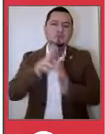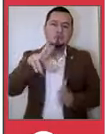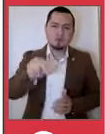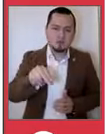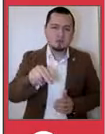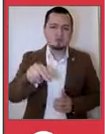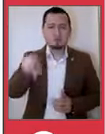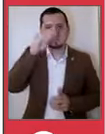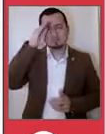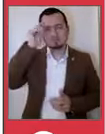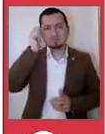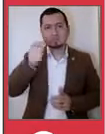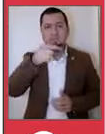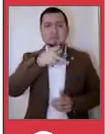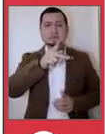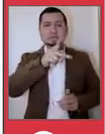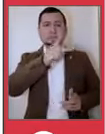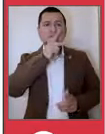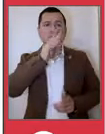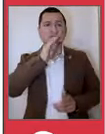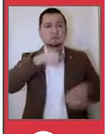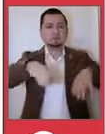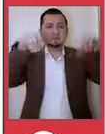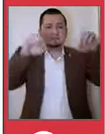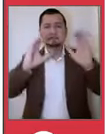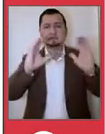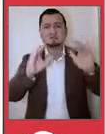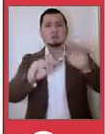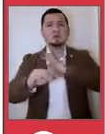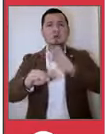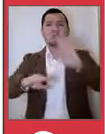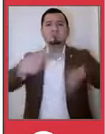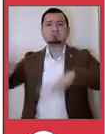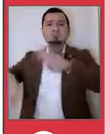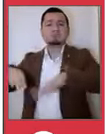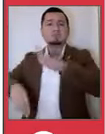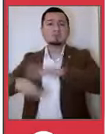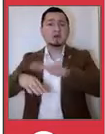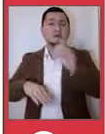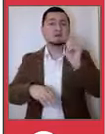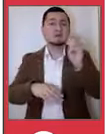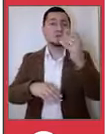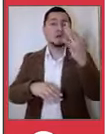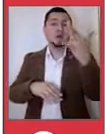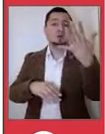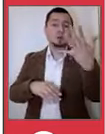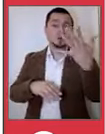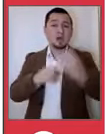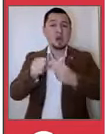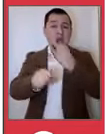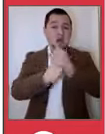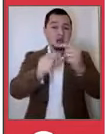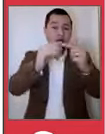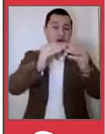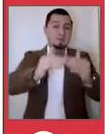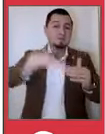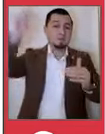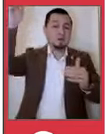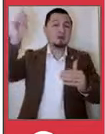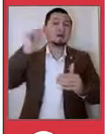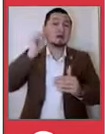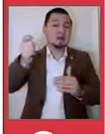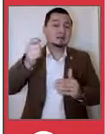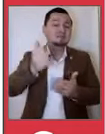en términos de mortalidad lo que está concentrado en los grupos de edad del 50 55 años y más es